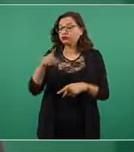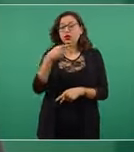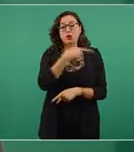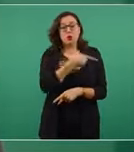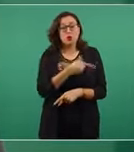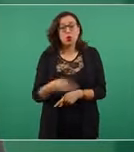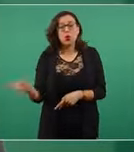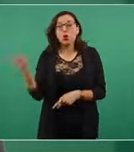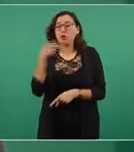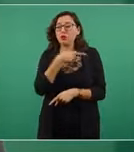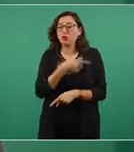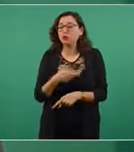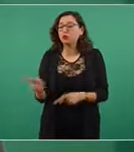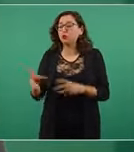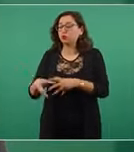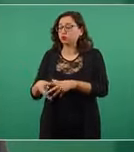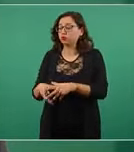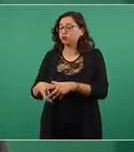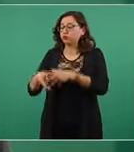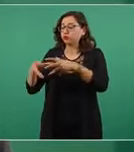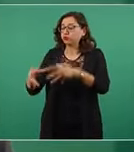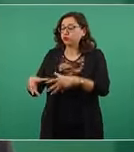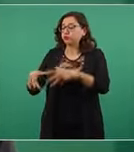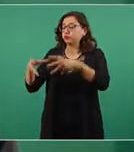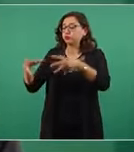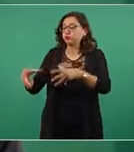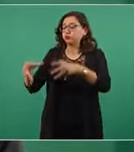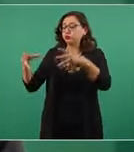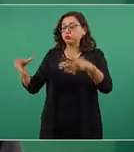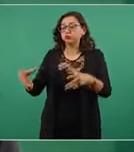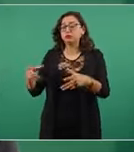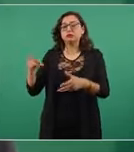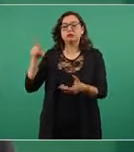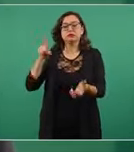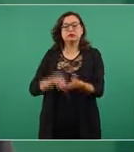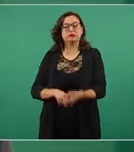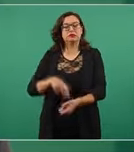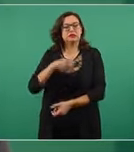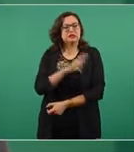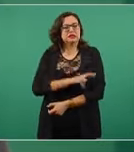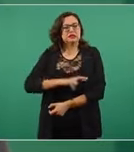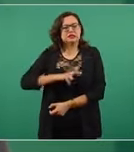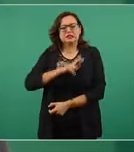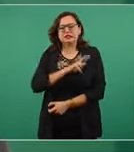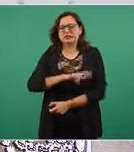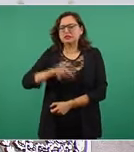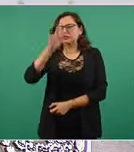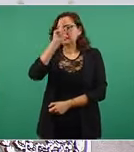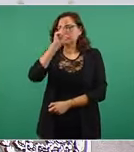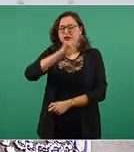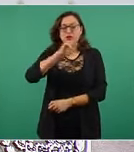No olvidemos la paz, la tranquilidad, son frutos de la justicia.